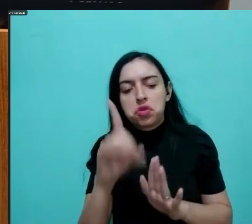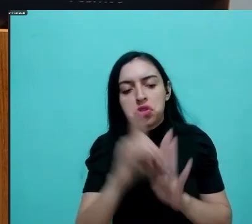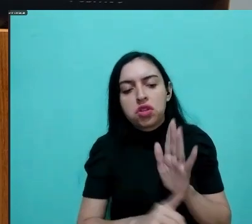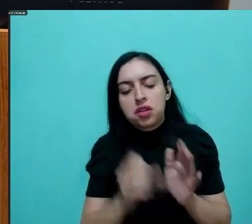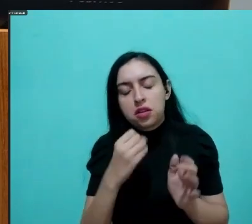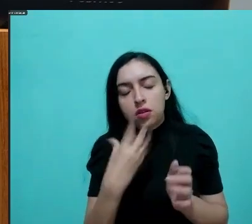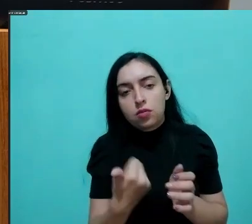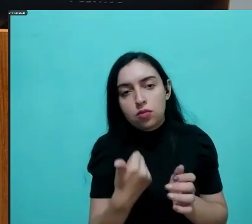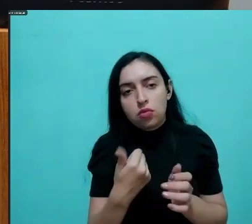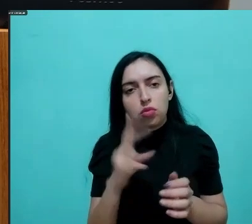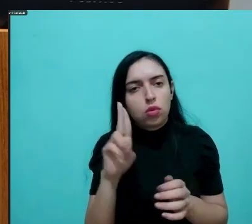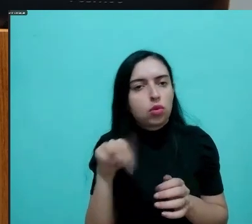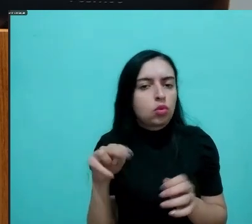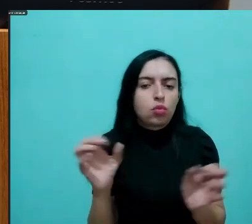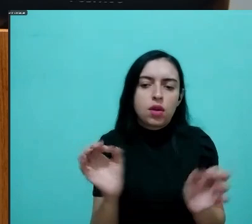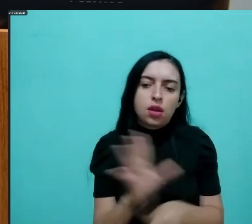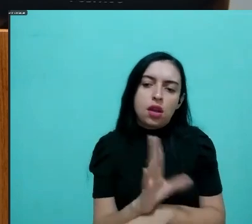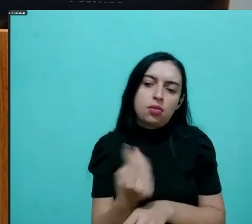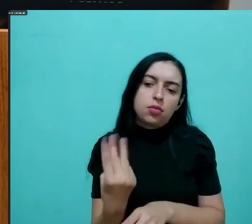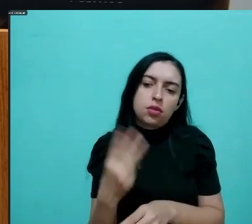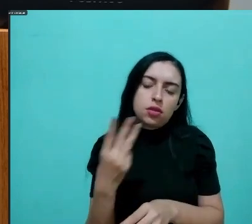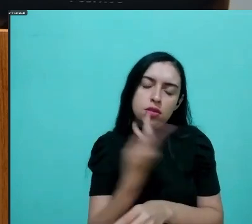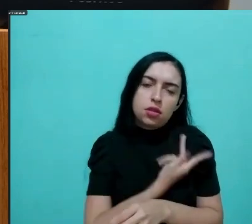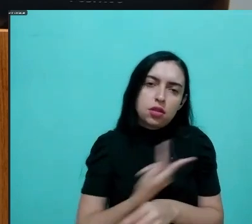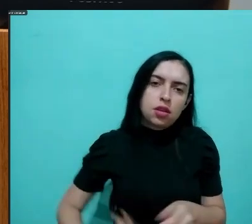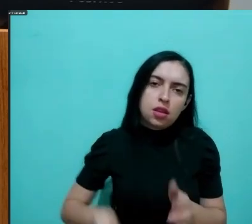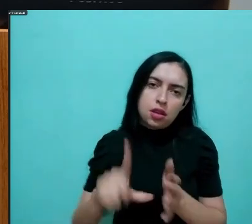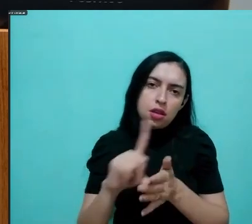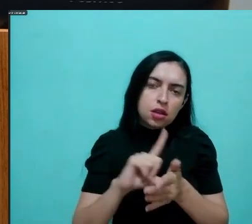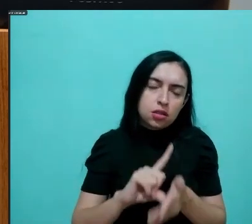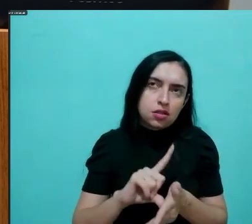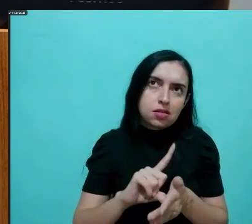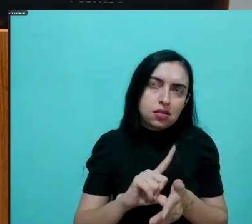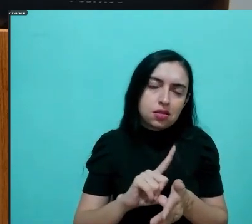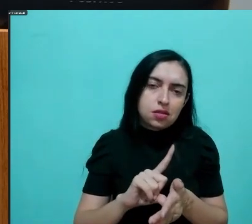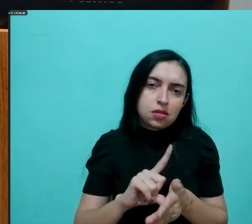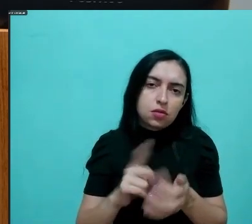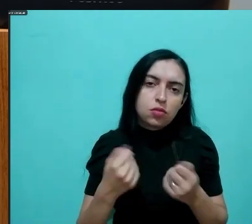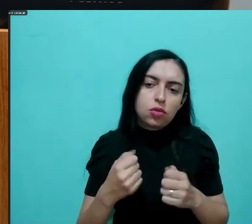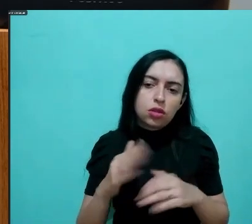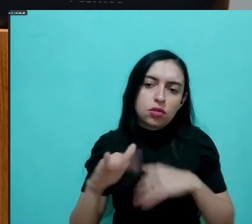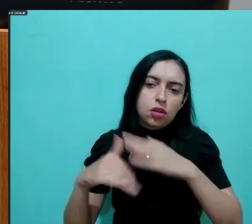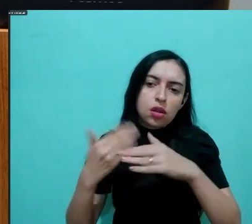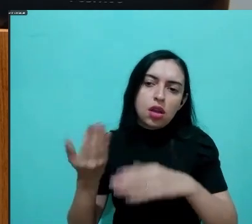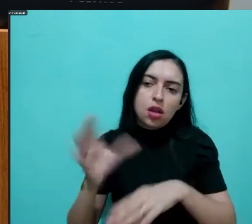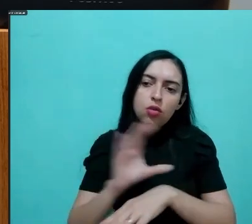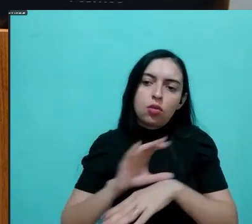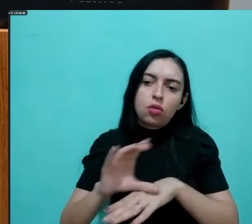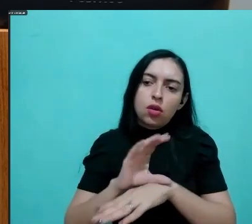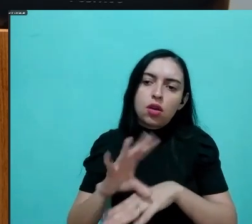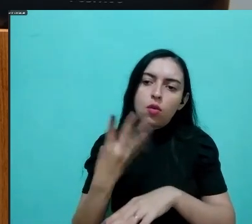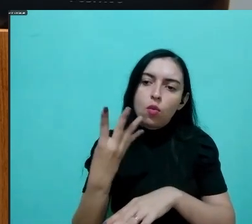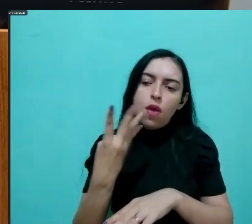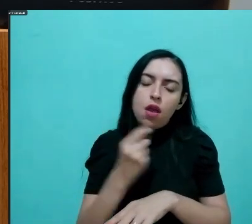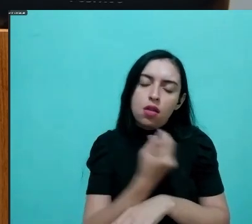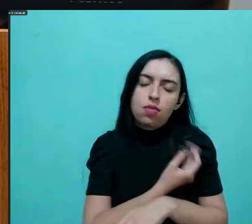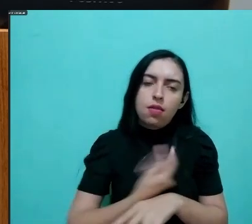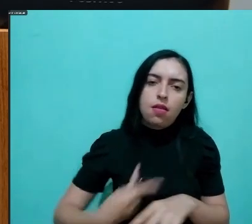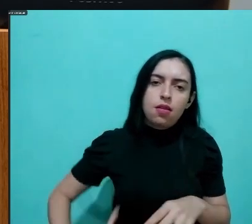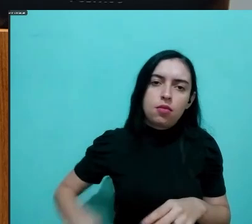nunca terminó la Tercera República antes de que se promulgue la Constitución de la Cuarta República